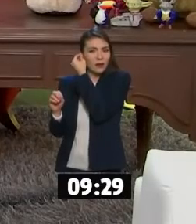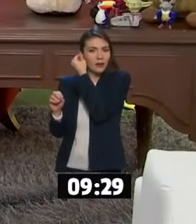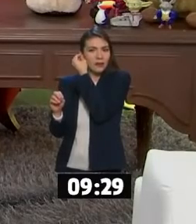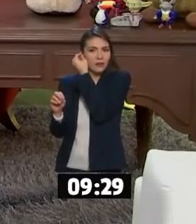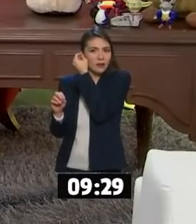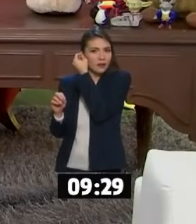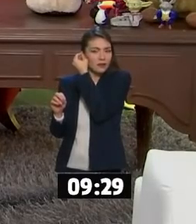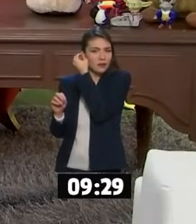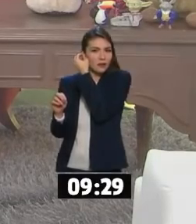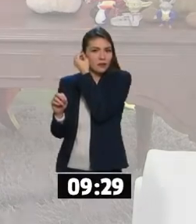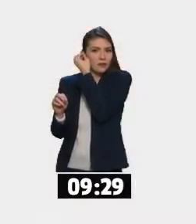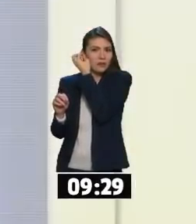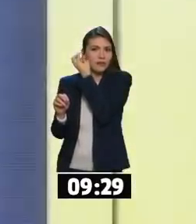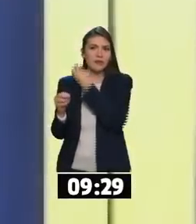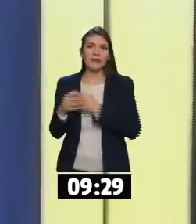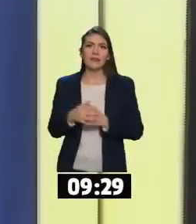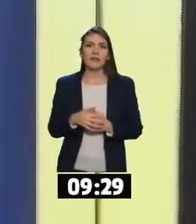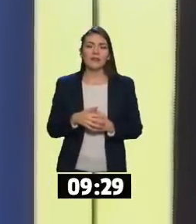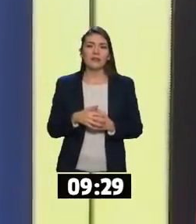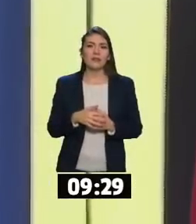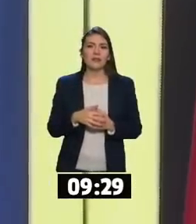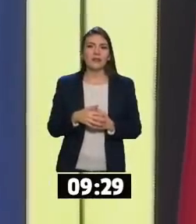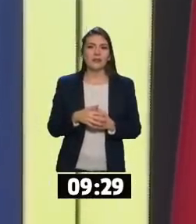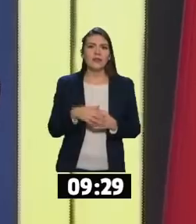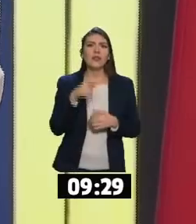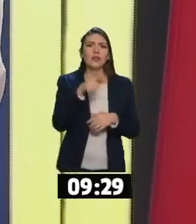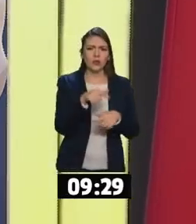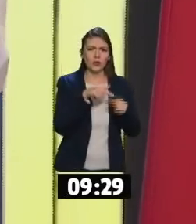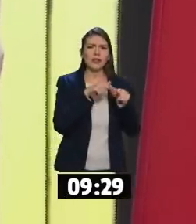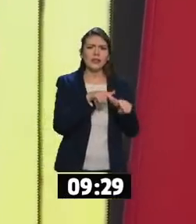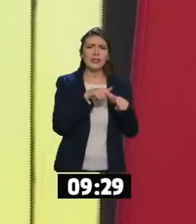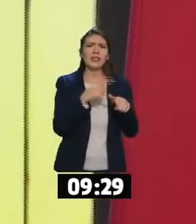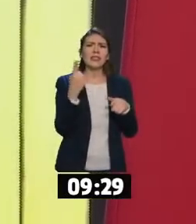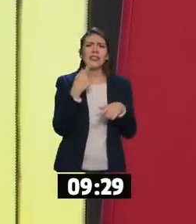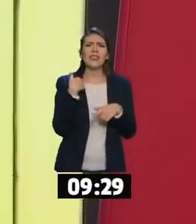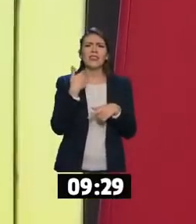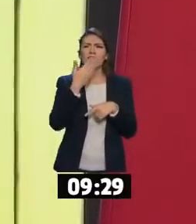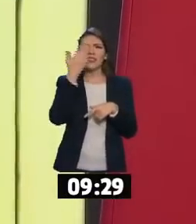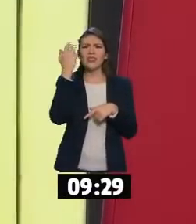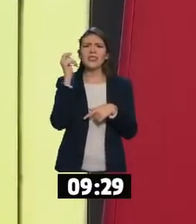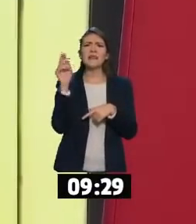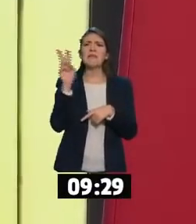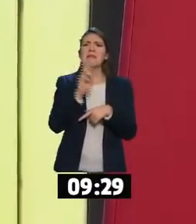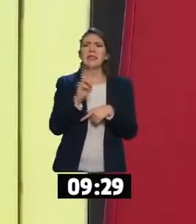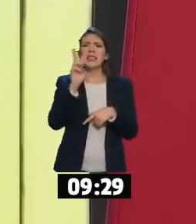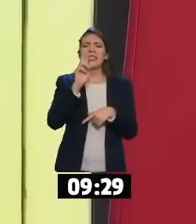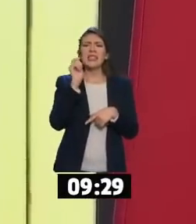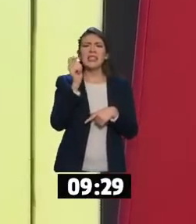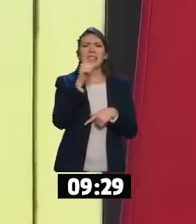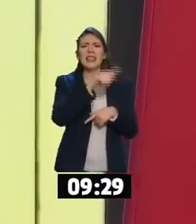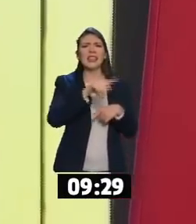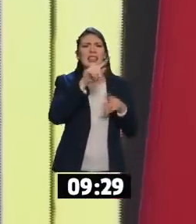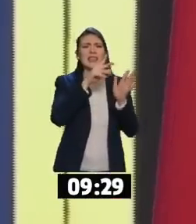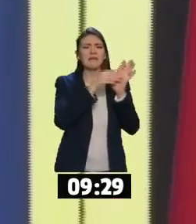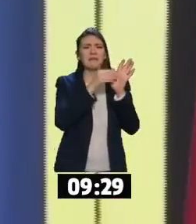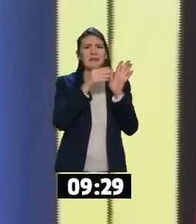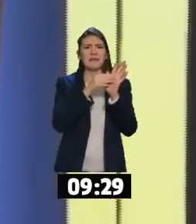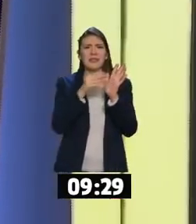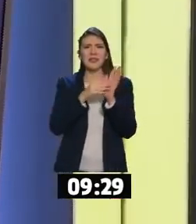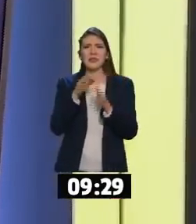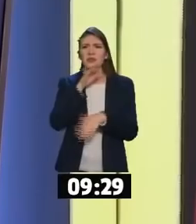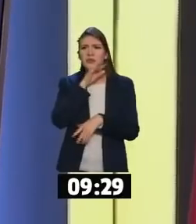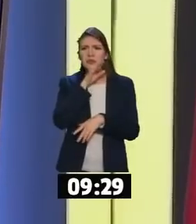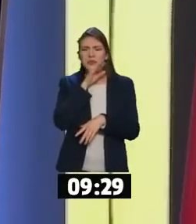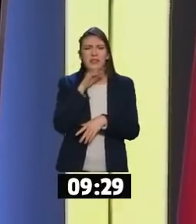que no sé qué hicieron el viernes ya que me salí yo, imagínate. Está lleno de mengambrea. Sí, está lleno aquí de mengambrea, no sé qué